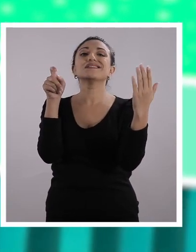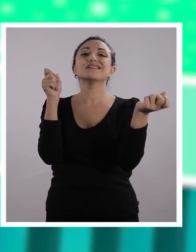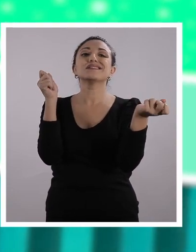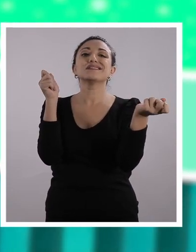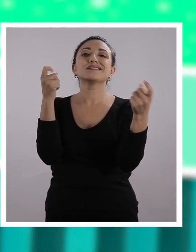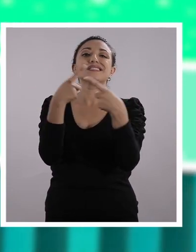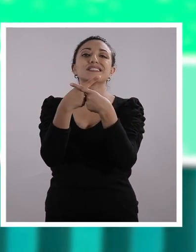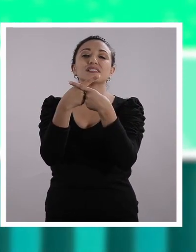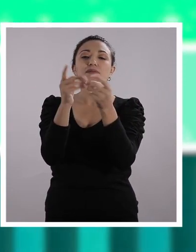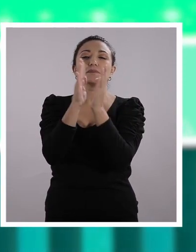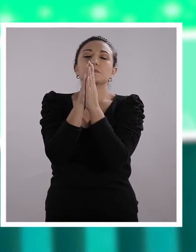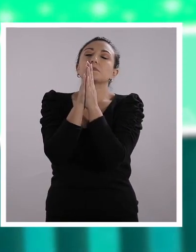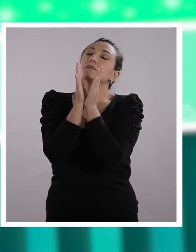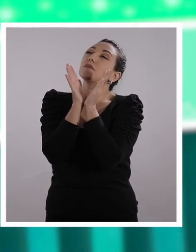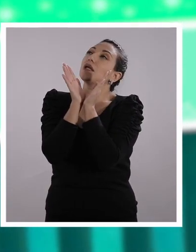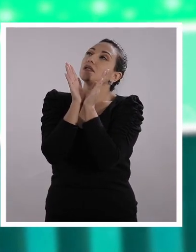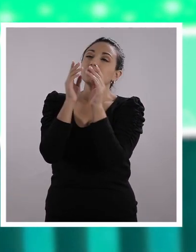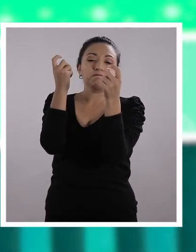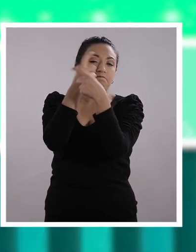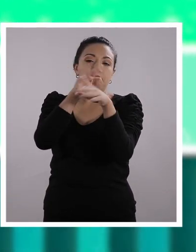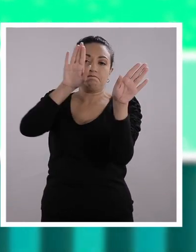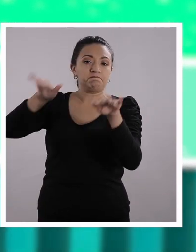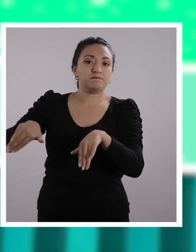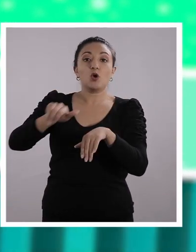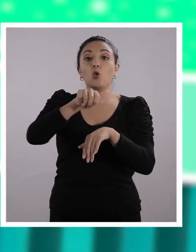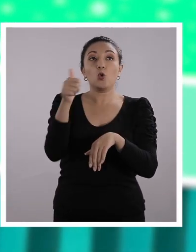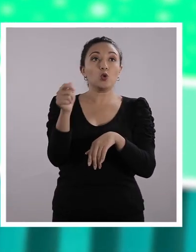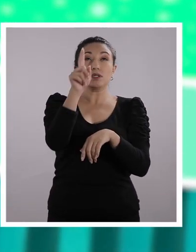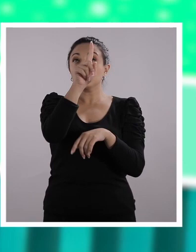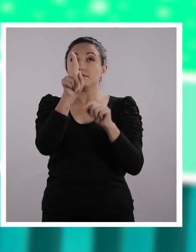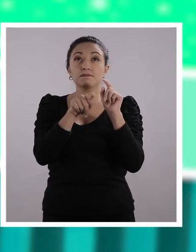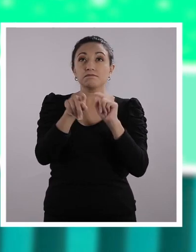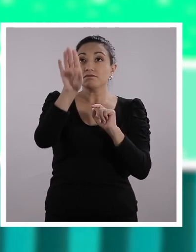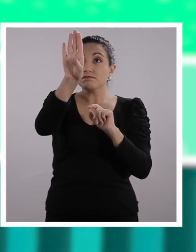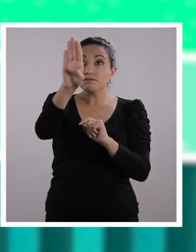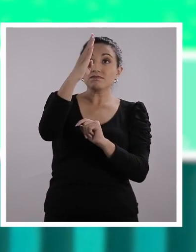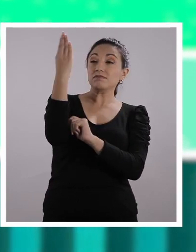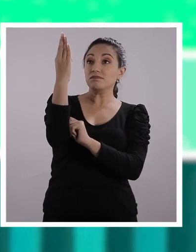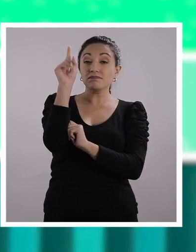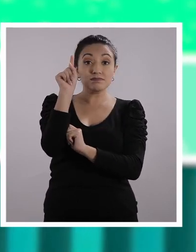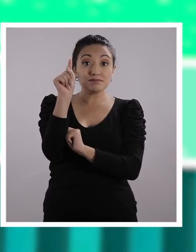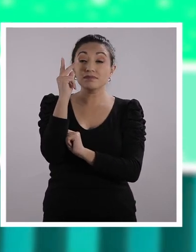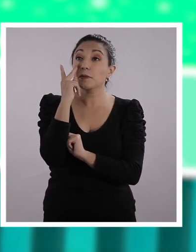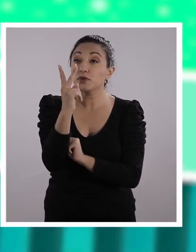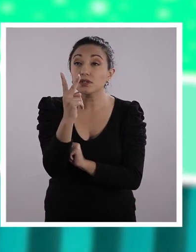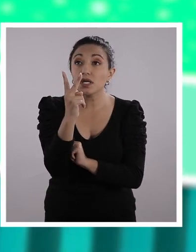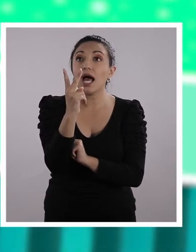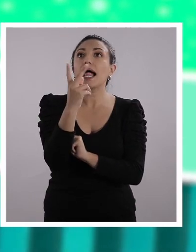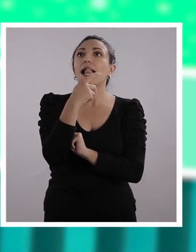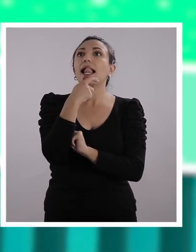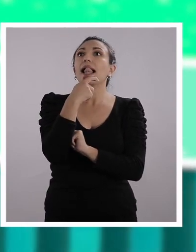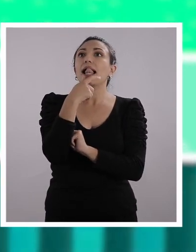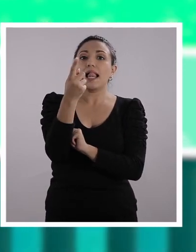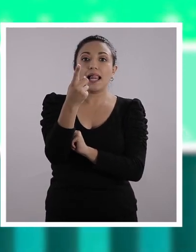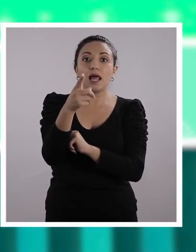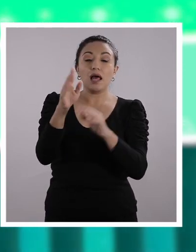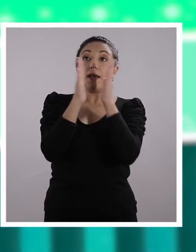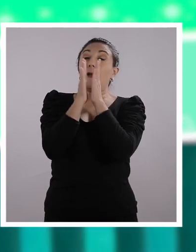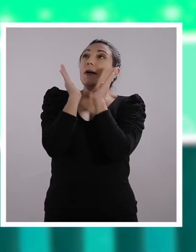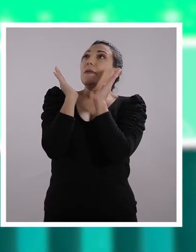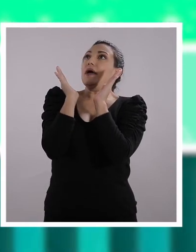encontramos a la virgen del panecillo nos equivocamos pero bueno vamos otra vez ahora levantamos esta de aquí y encontramos